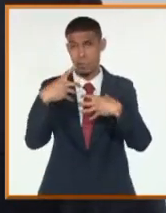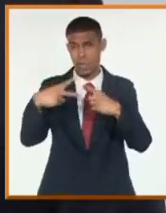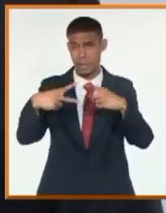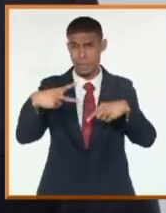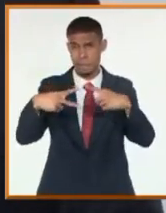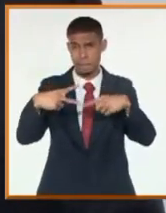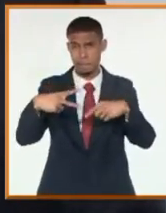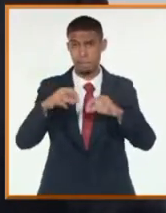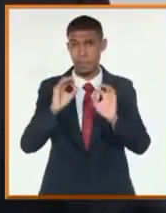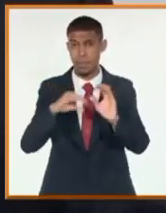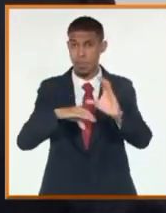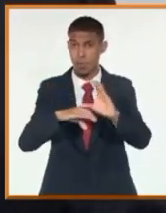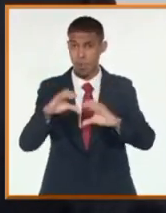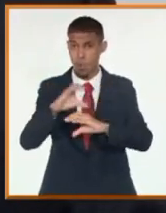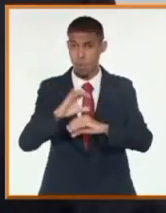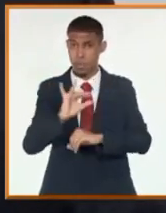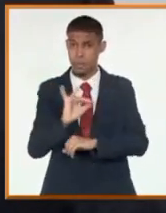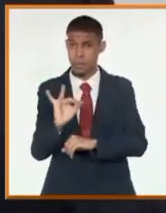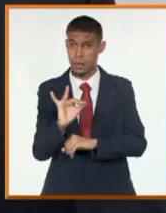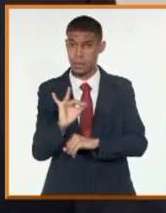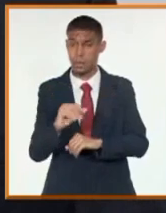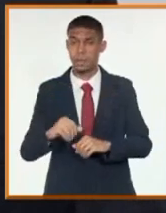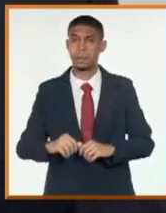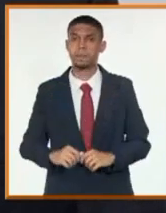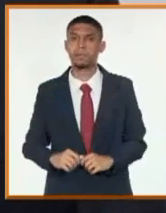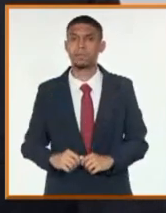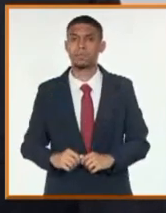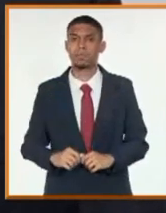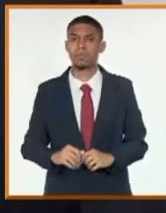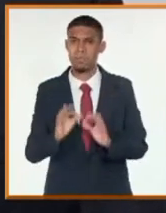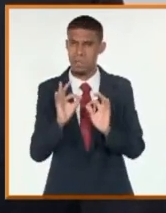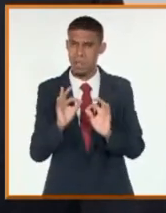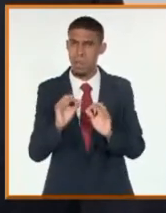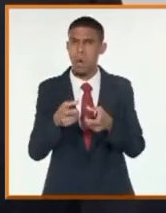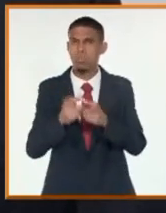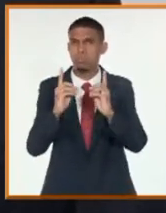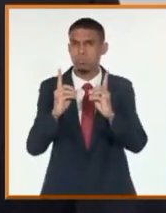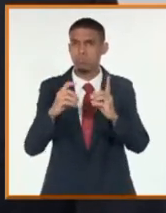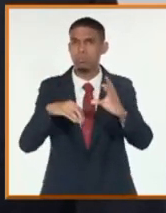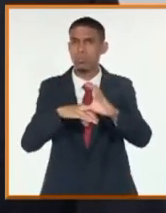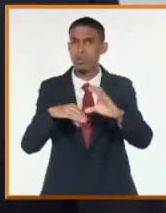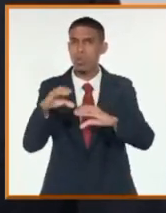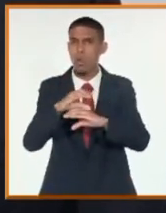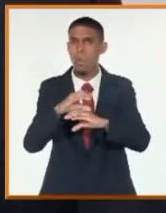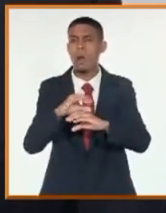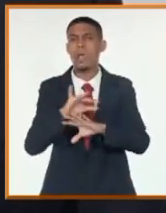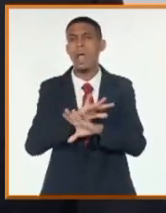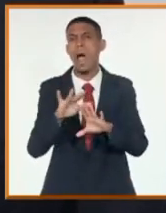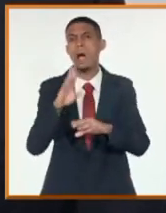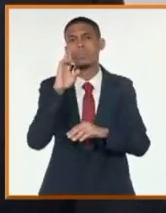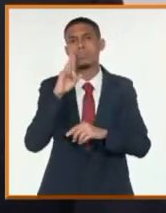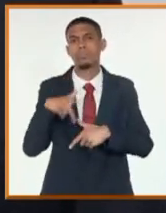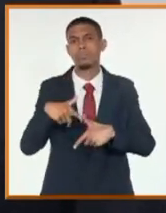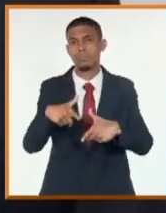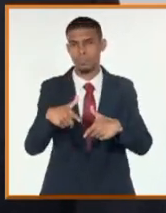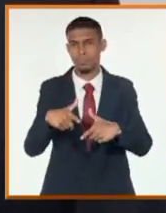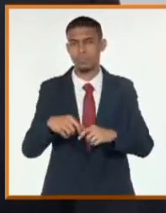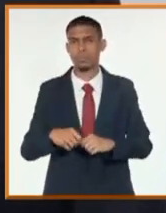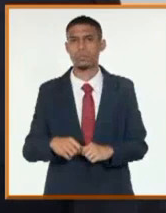en la cumbre de los 77. Se reconoció como hechos fundamentales que